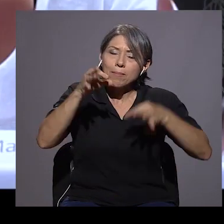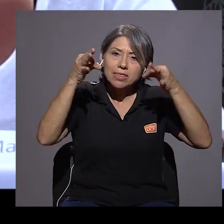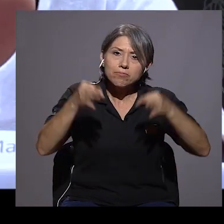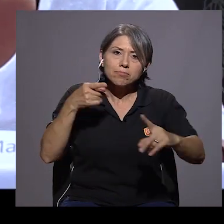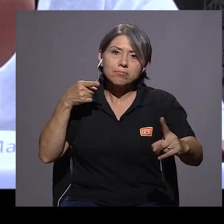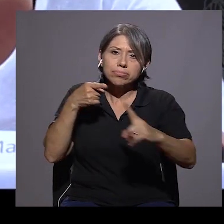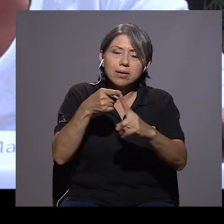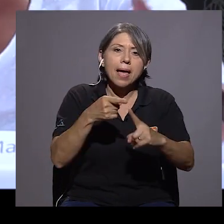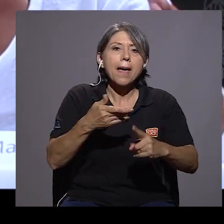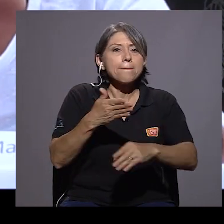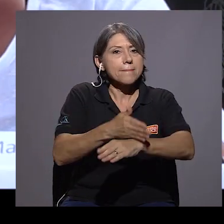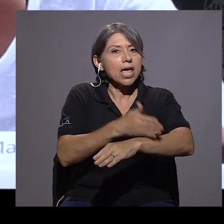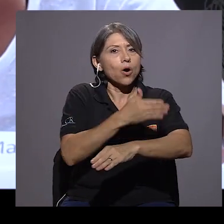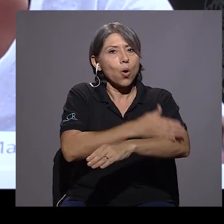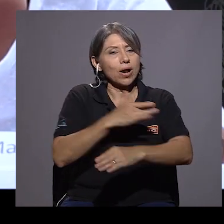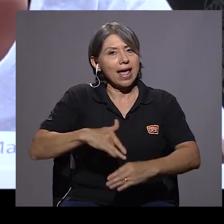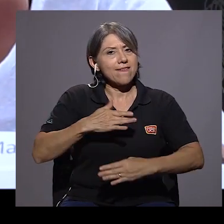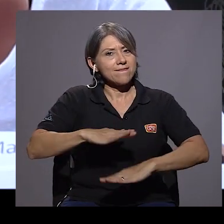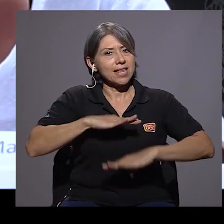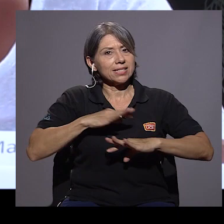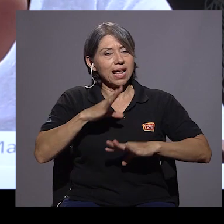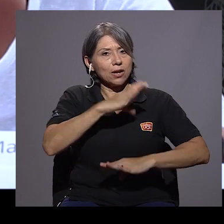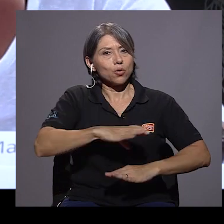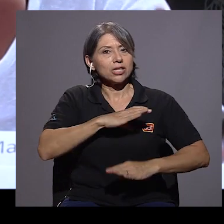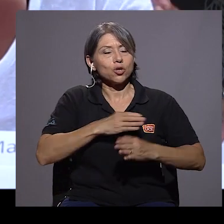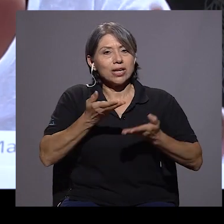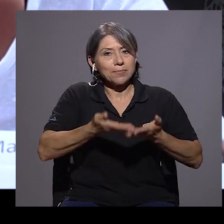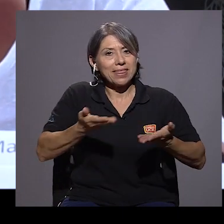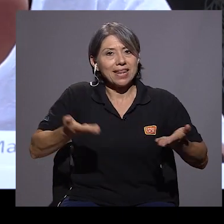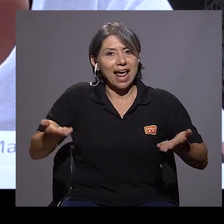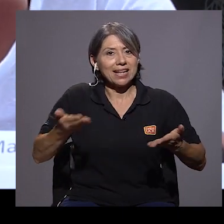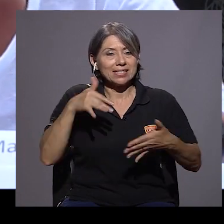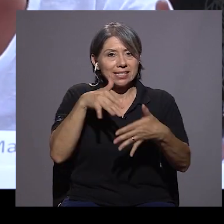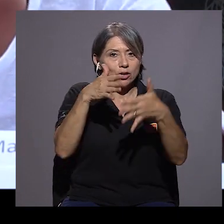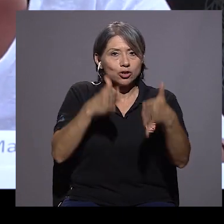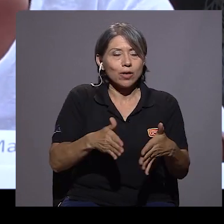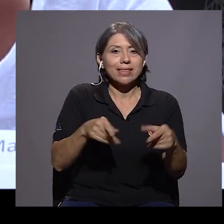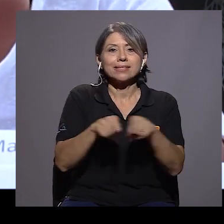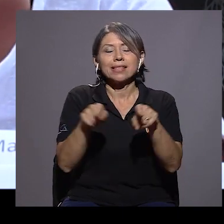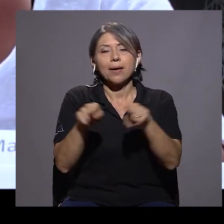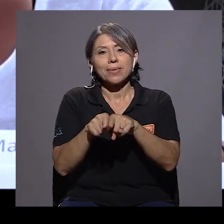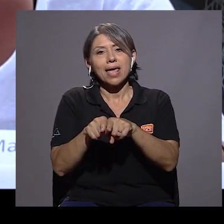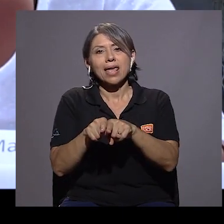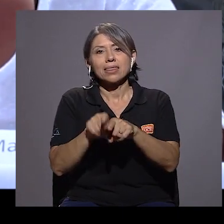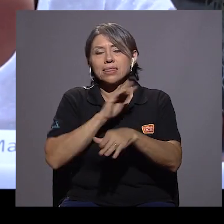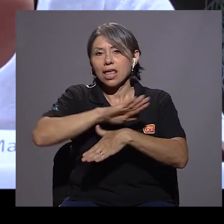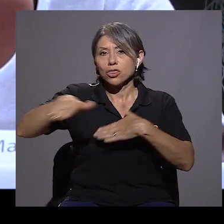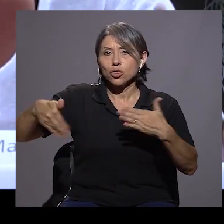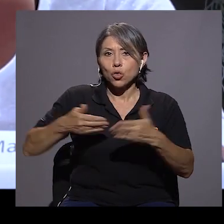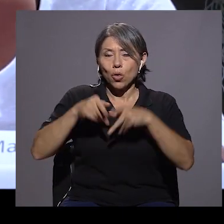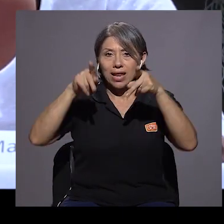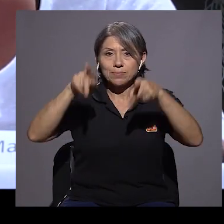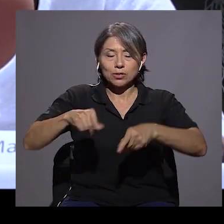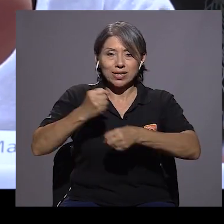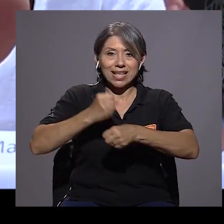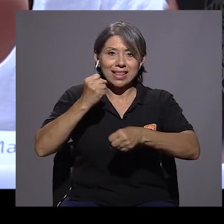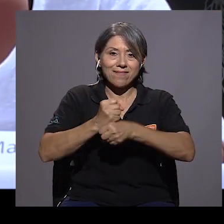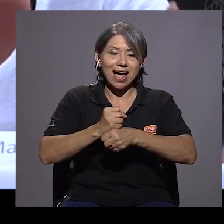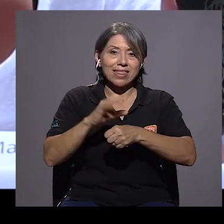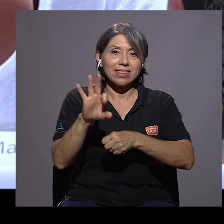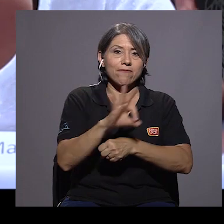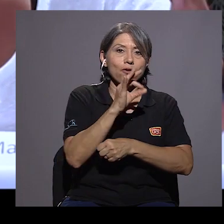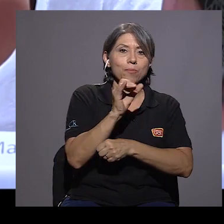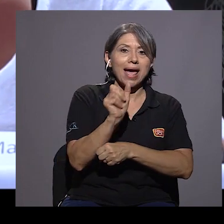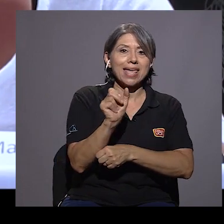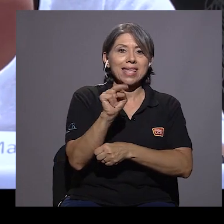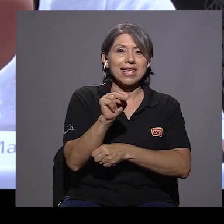y concretamente la mejora y el bienestar de las condiciones materiales de todos los y las estudiantes, así como de todo el